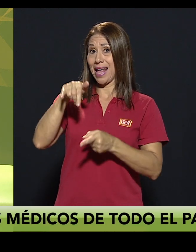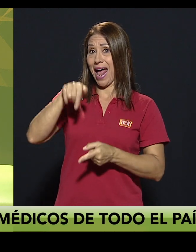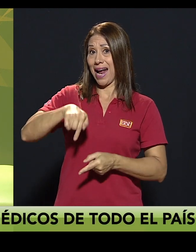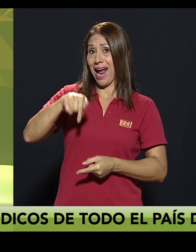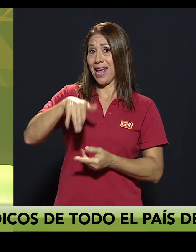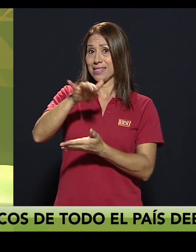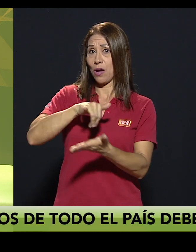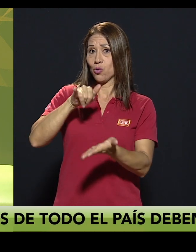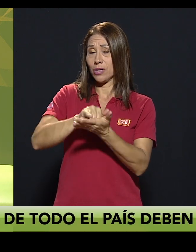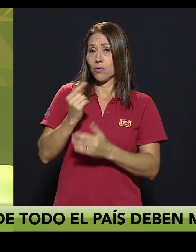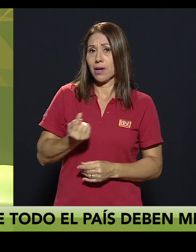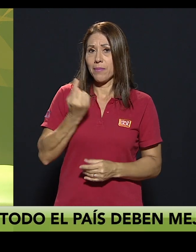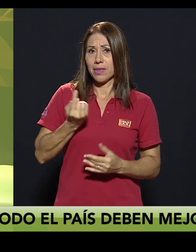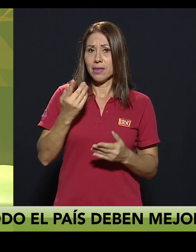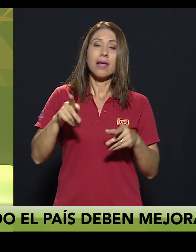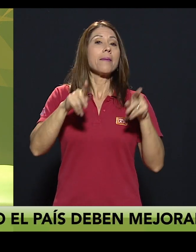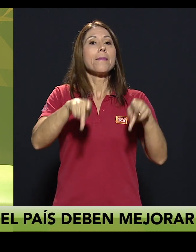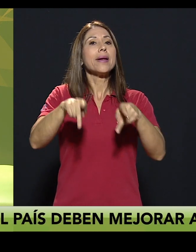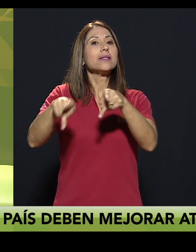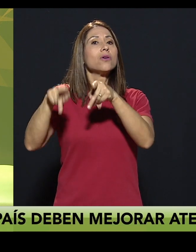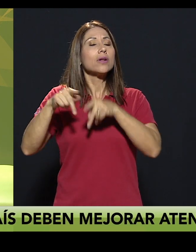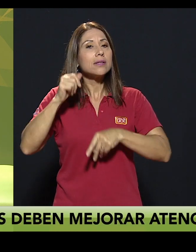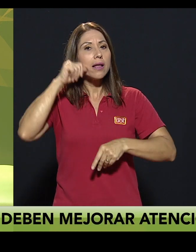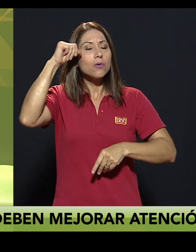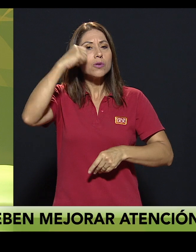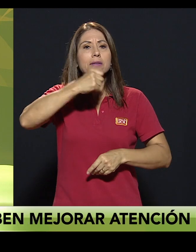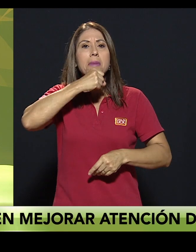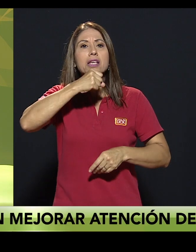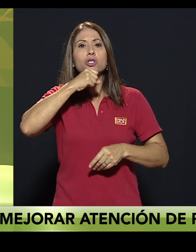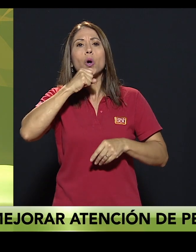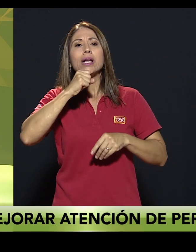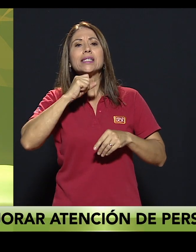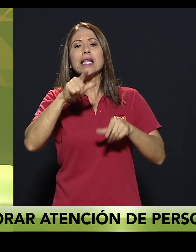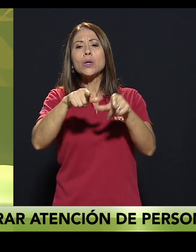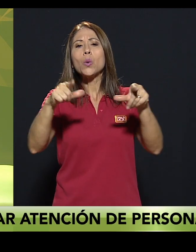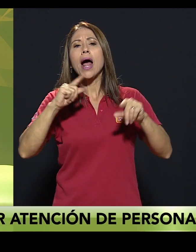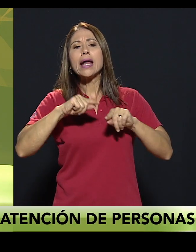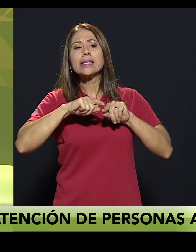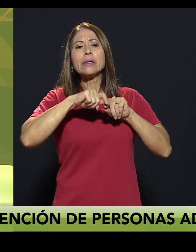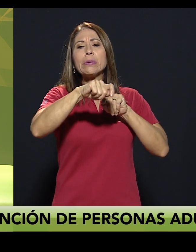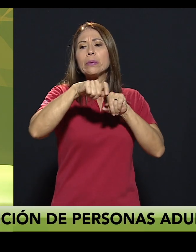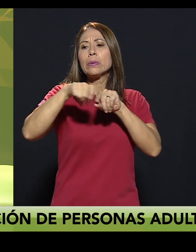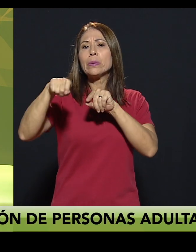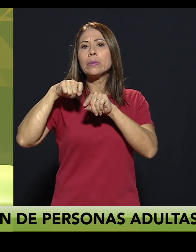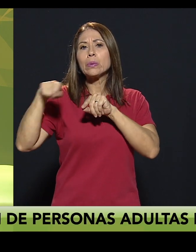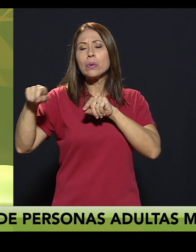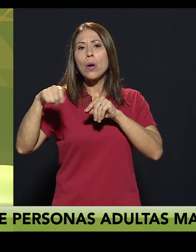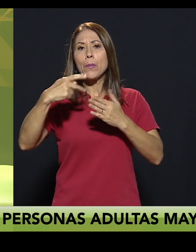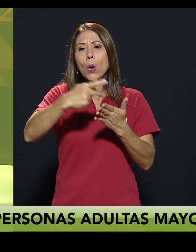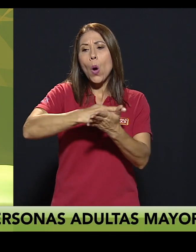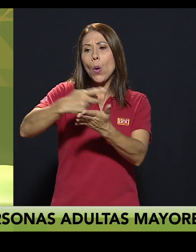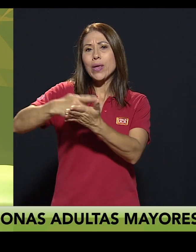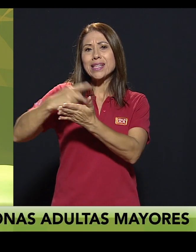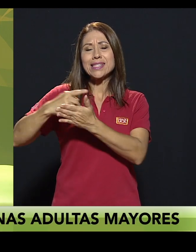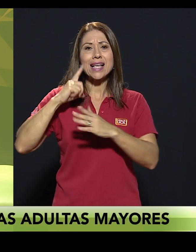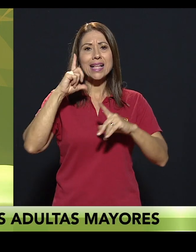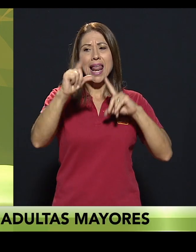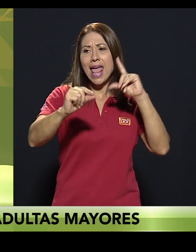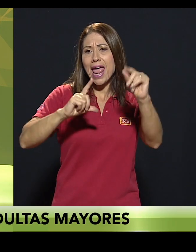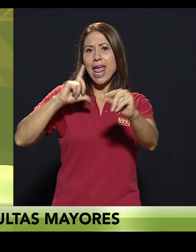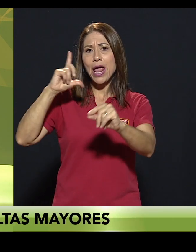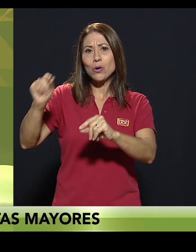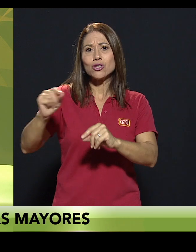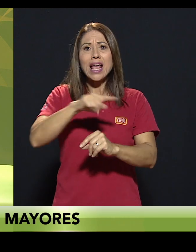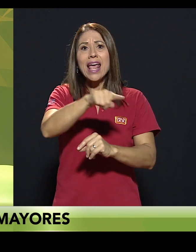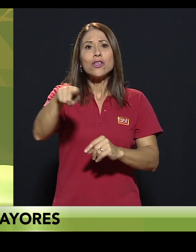José únicamente, ¿verdad? Las personas adultas mayores de las provincias más alejadas de la capital, por ejemplo,